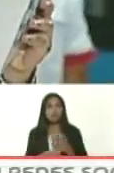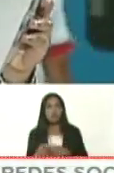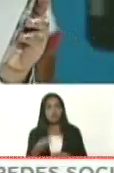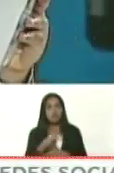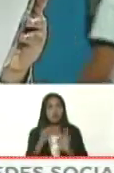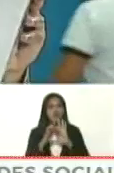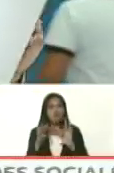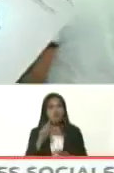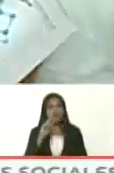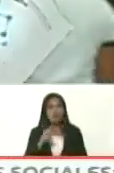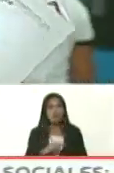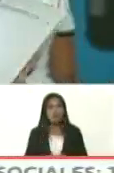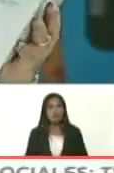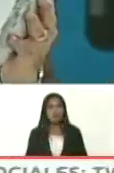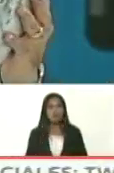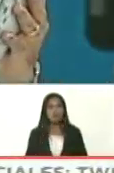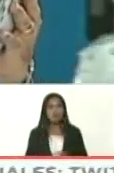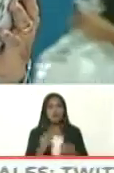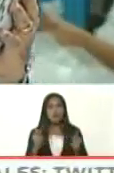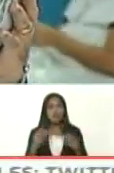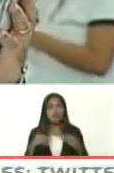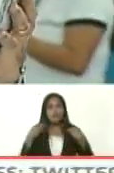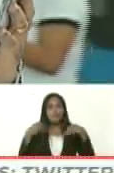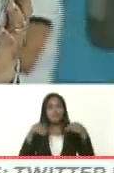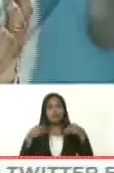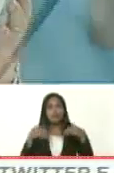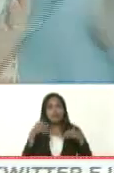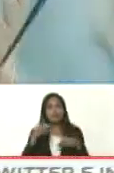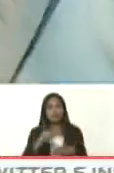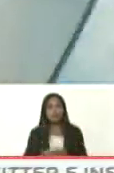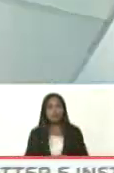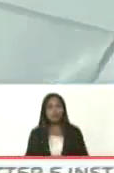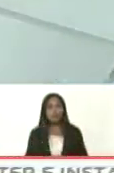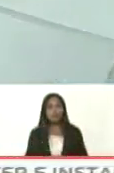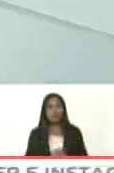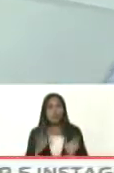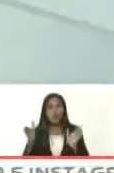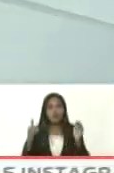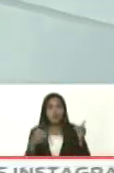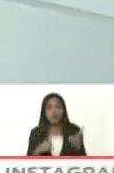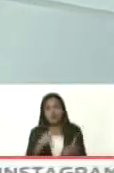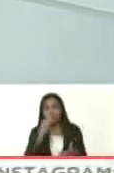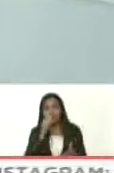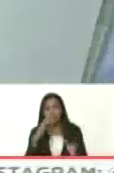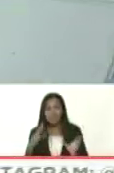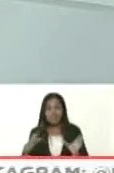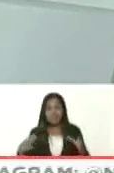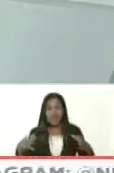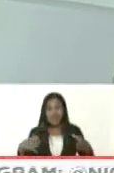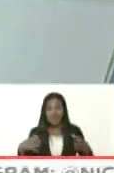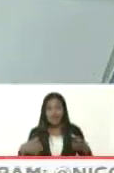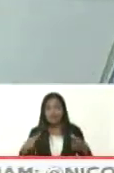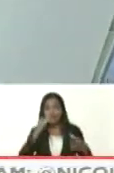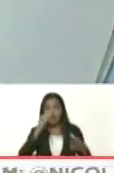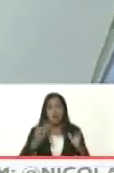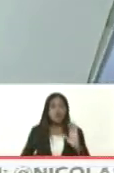tipo, miren, la estiva plástica. Los tanques para agua, esto es prioritario,